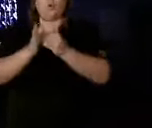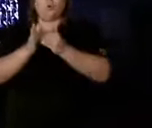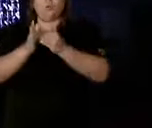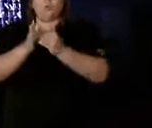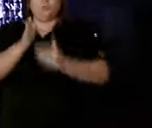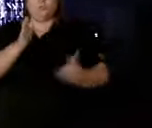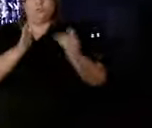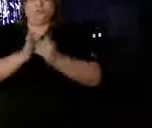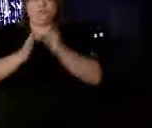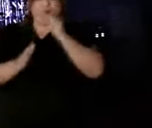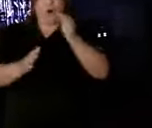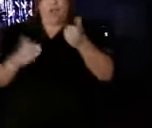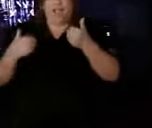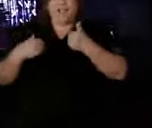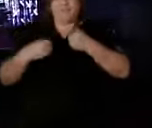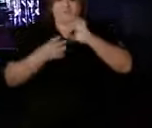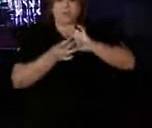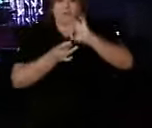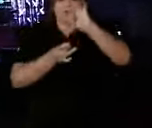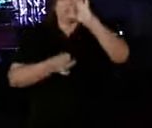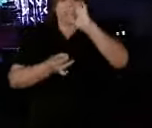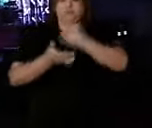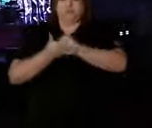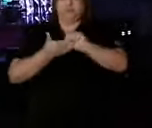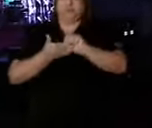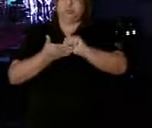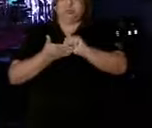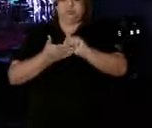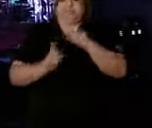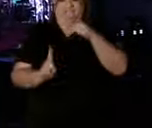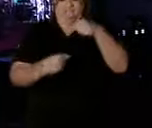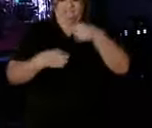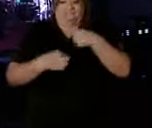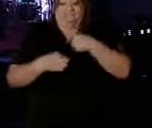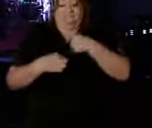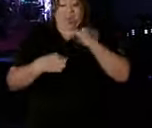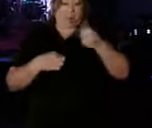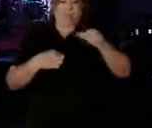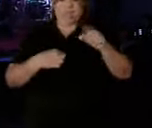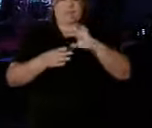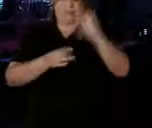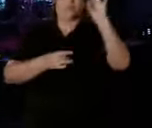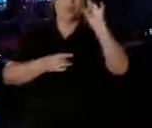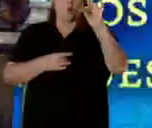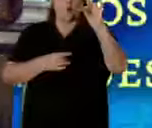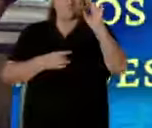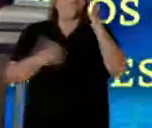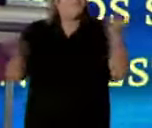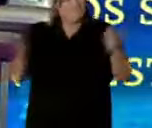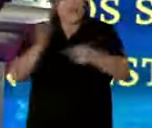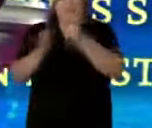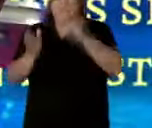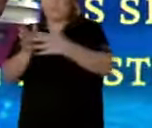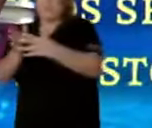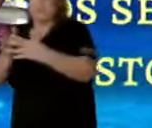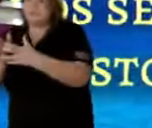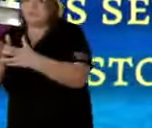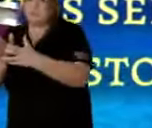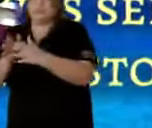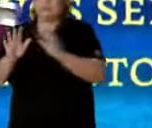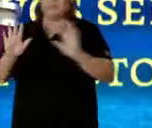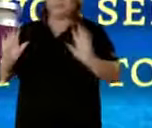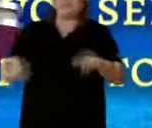tiene cualquier espíritu. Usted tiene el espíritu de Dios. Y a veces se nos olvida y nos debilitamos en la oración y nos